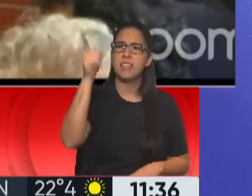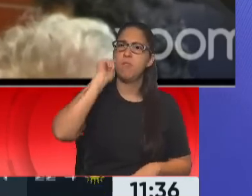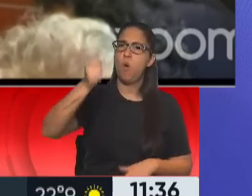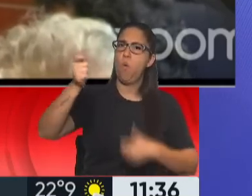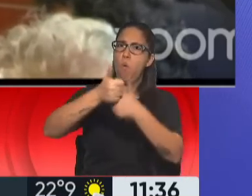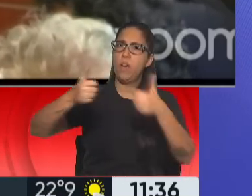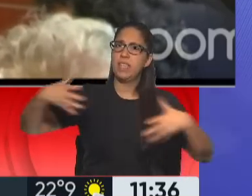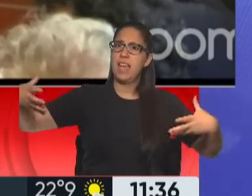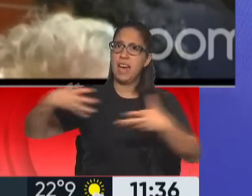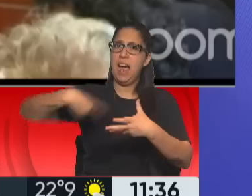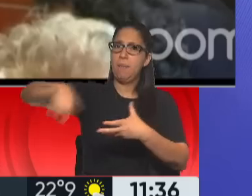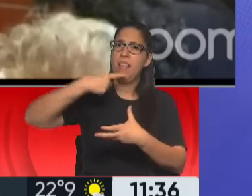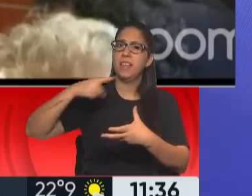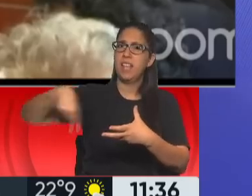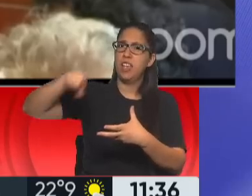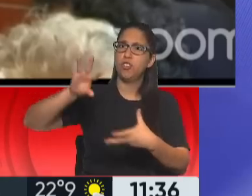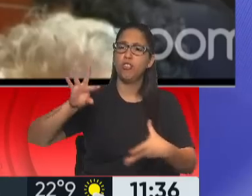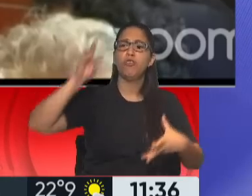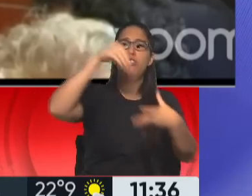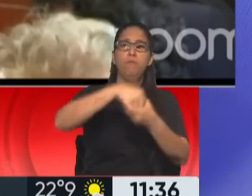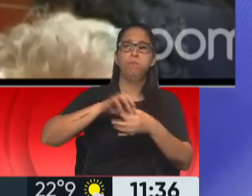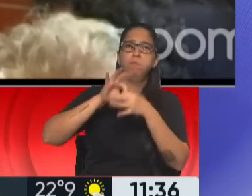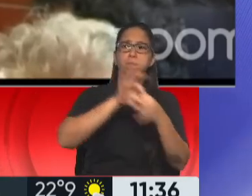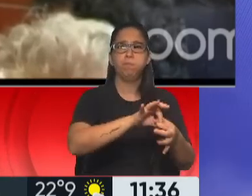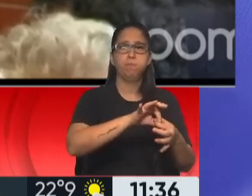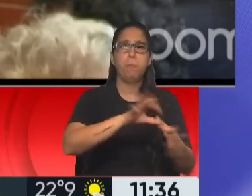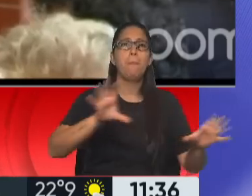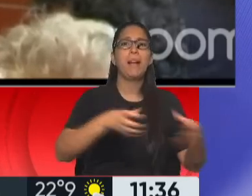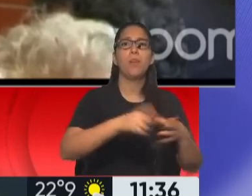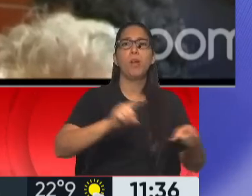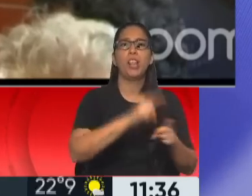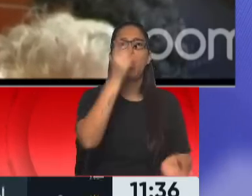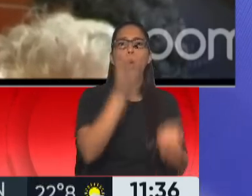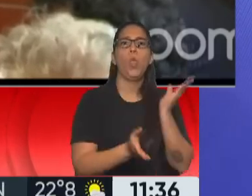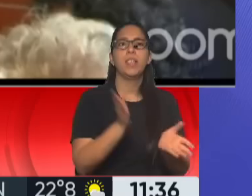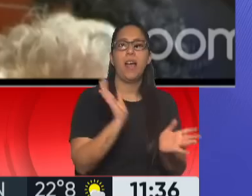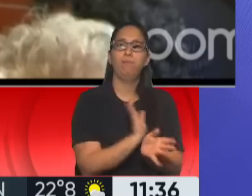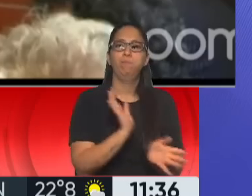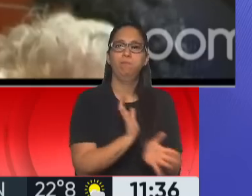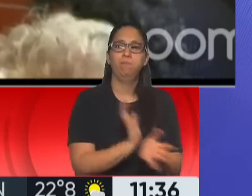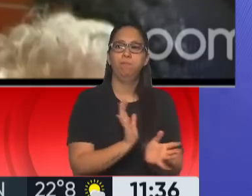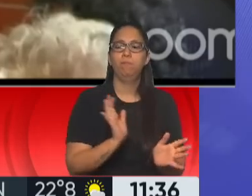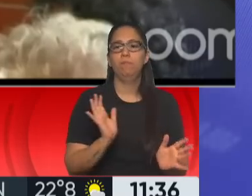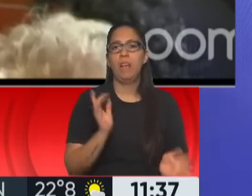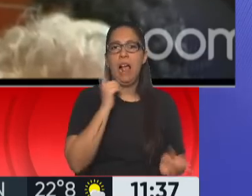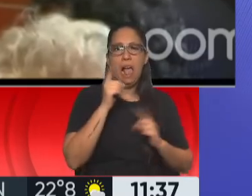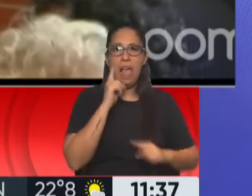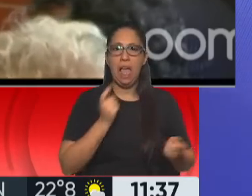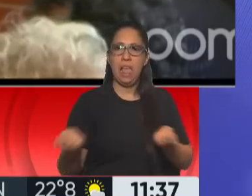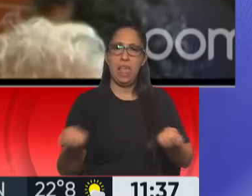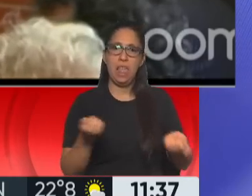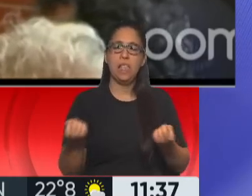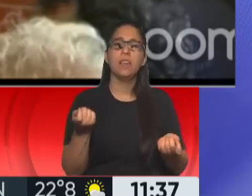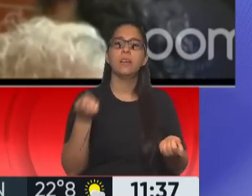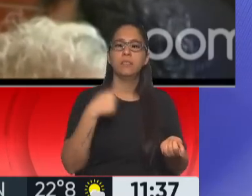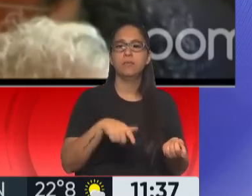Cámara, los acusa de formar parte de un denominado partido judicial y de una u otra manera ya adelanta lo que iba a ser